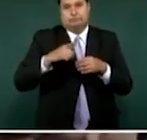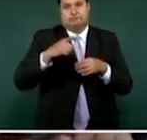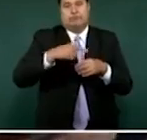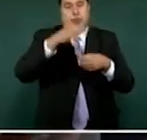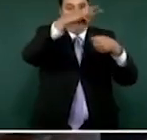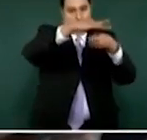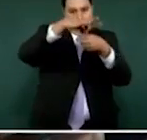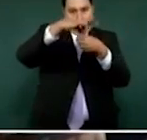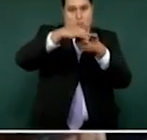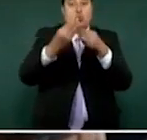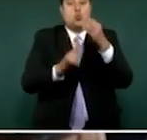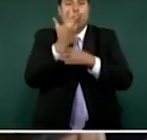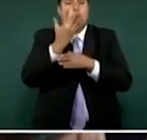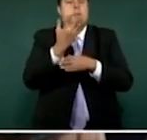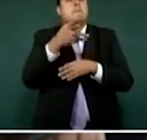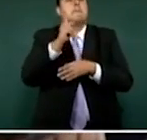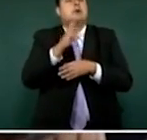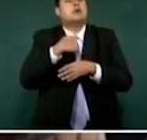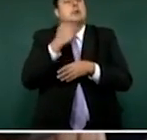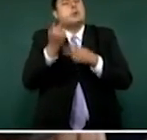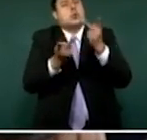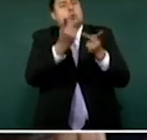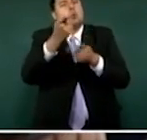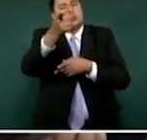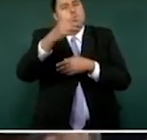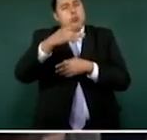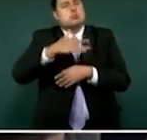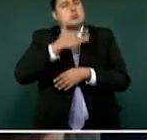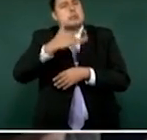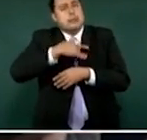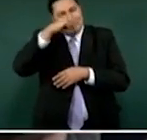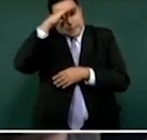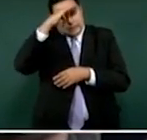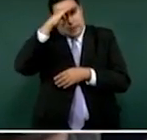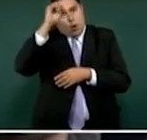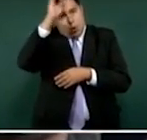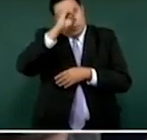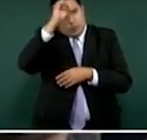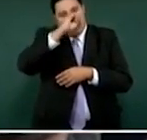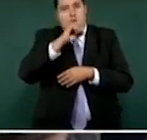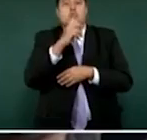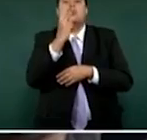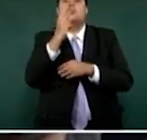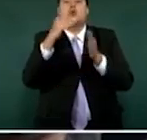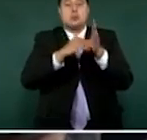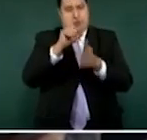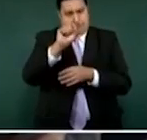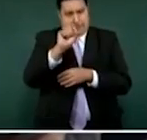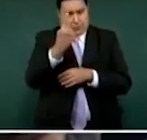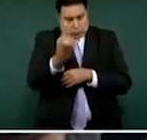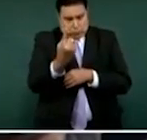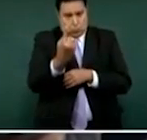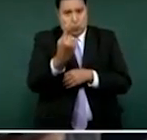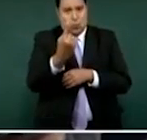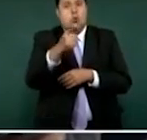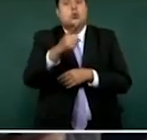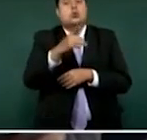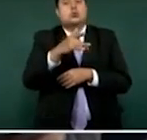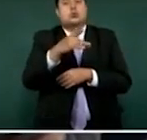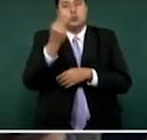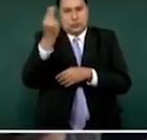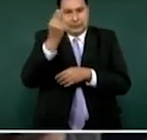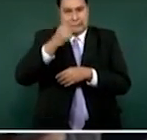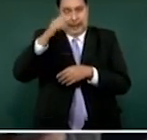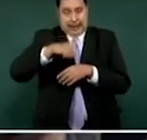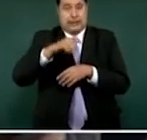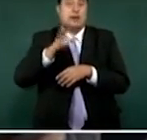quisiera preguntar sus proyecciones de usted sobre lo que va a suceder en el 21. Usted necesita mayoría